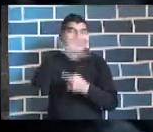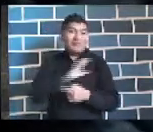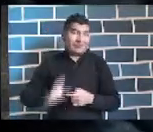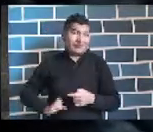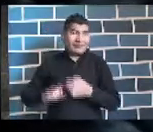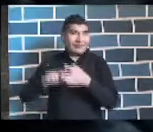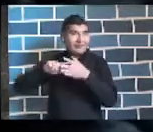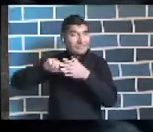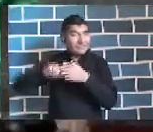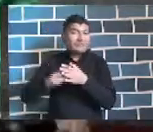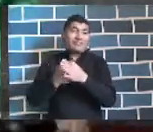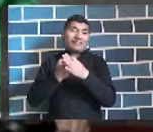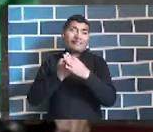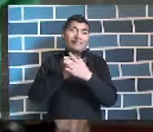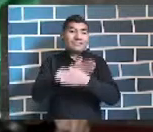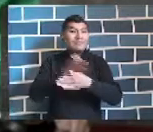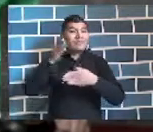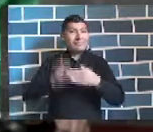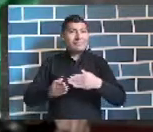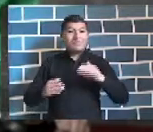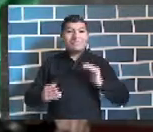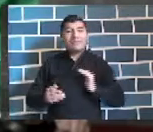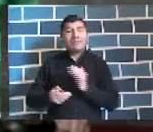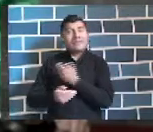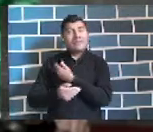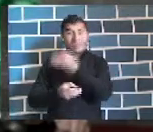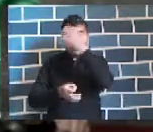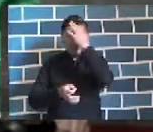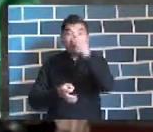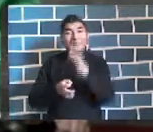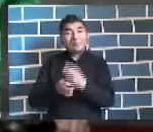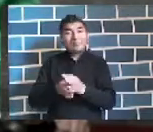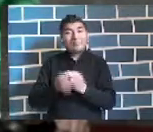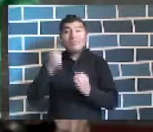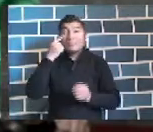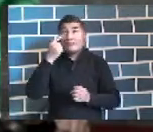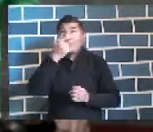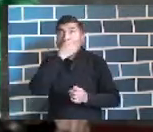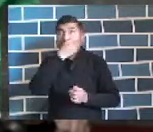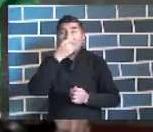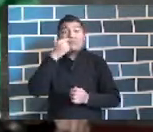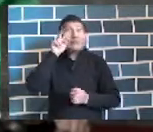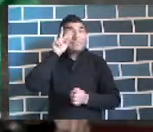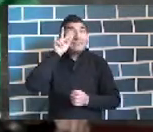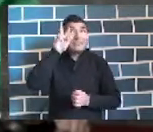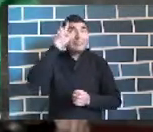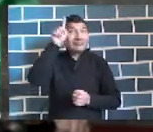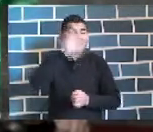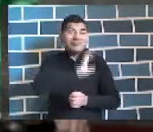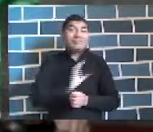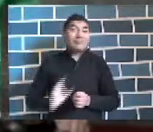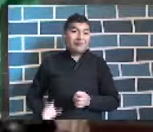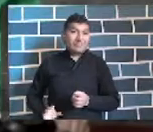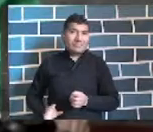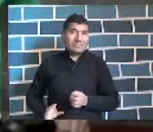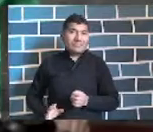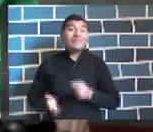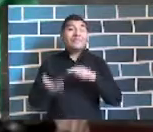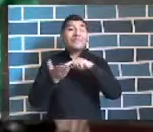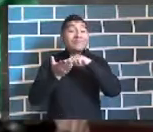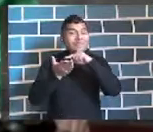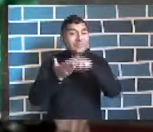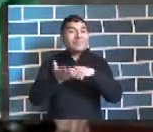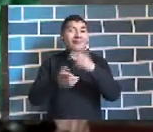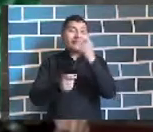que inicia y termina nuestra fe. Fijos los ojos en Cristo. Esa es